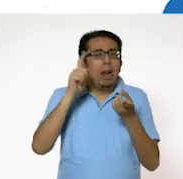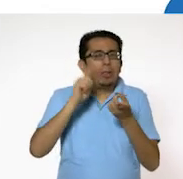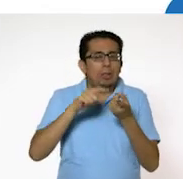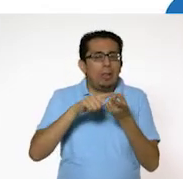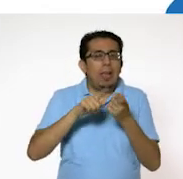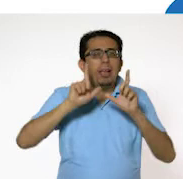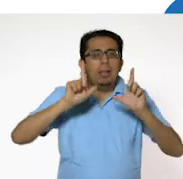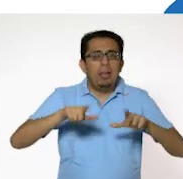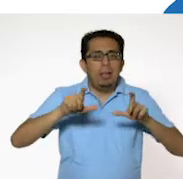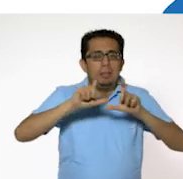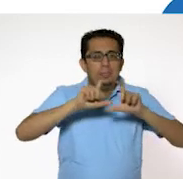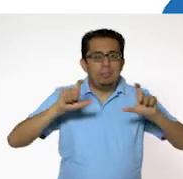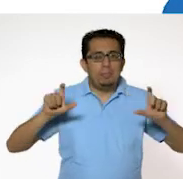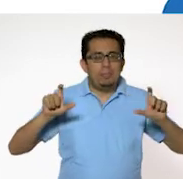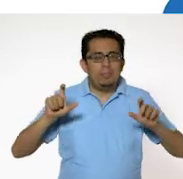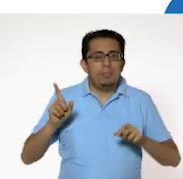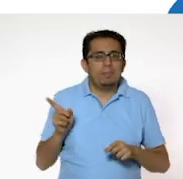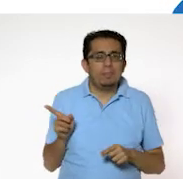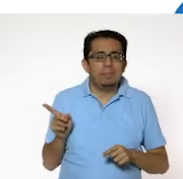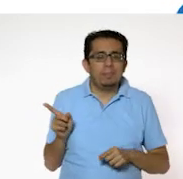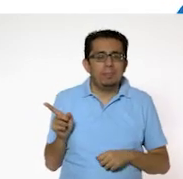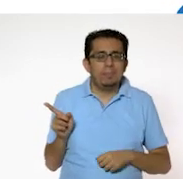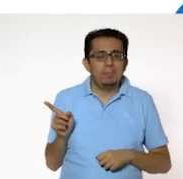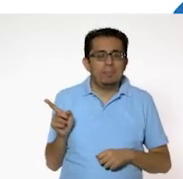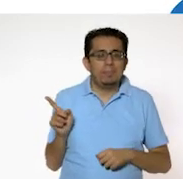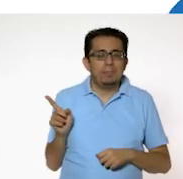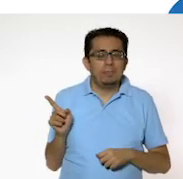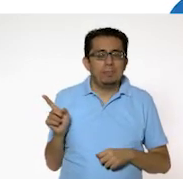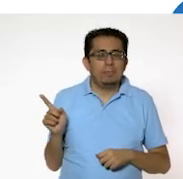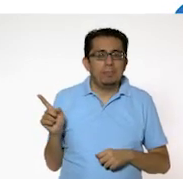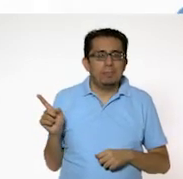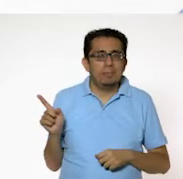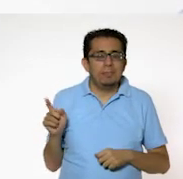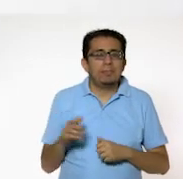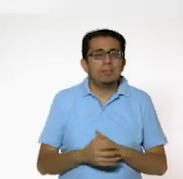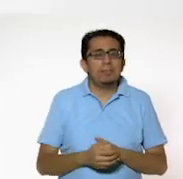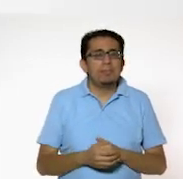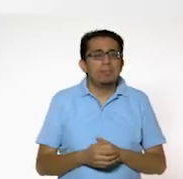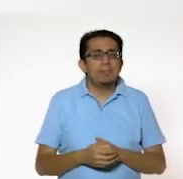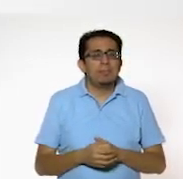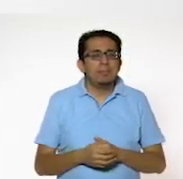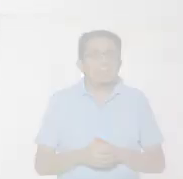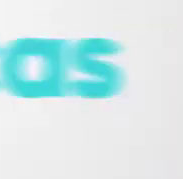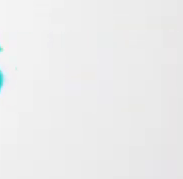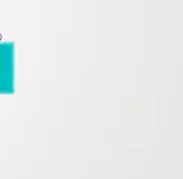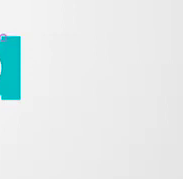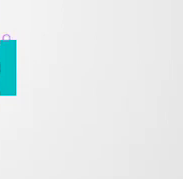liga: aprendeencasa.cep.gov.mx.